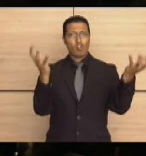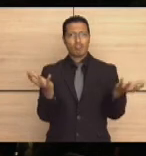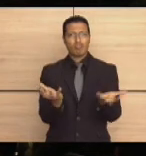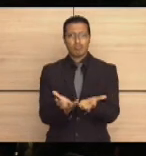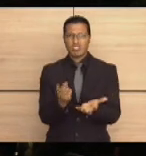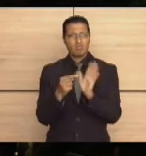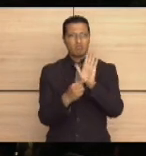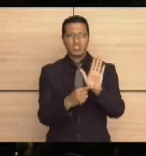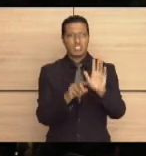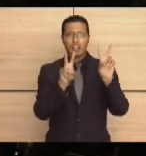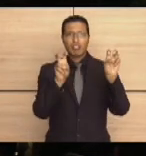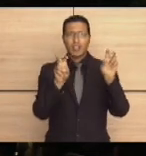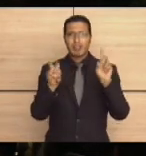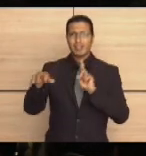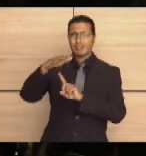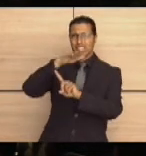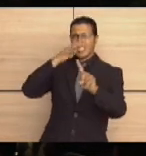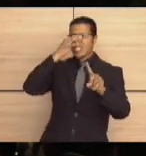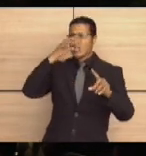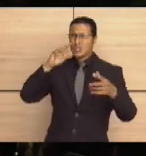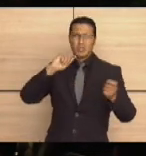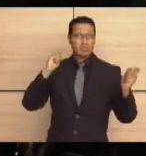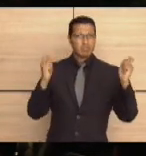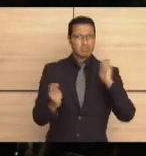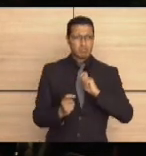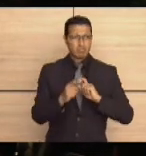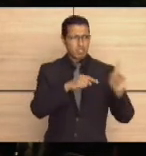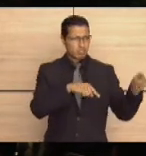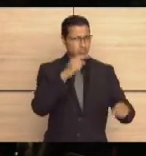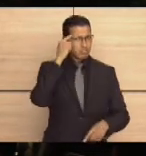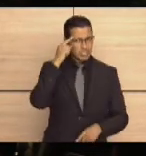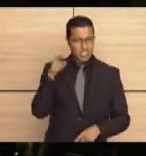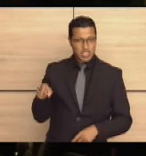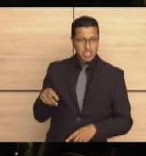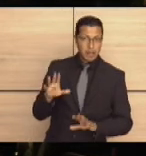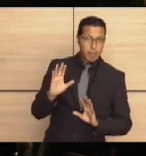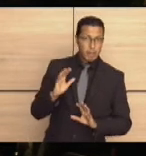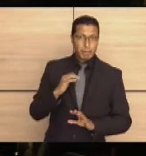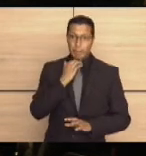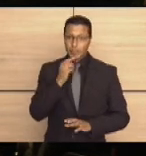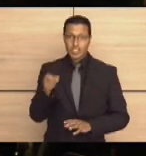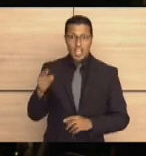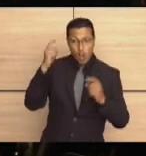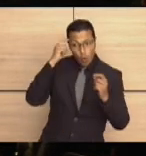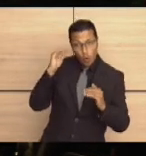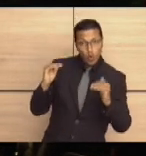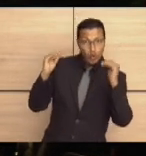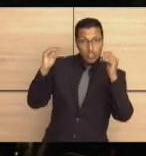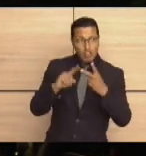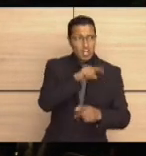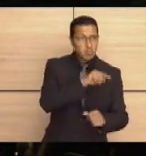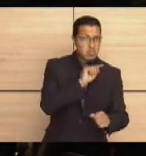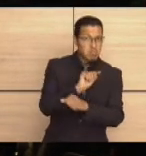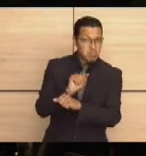global. Pues puede parecerles que grita, que es manejada por intereses, que es una sabia, lo que cada quien quiera, pero